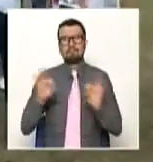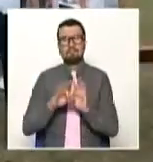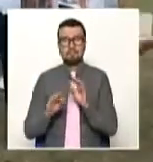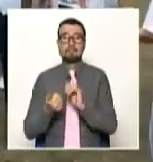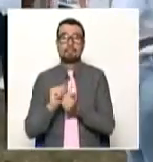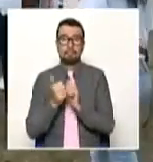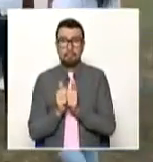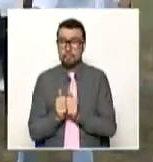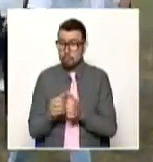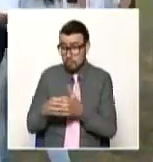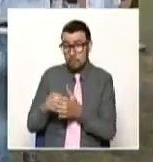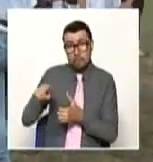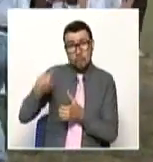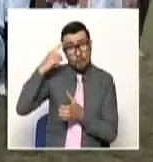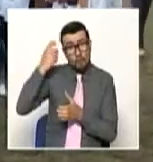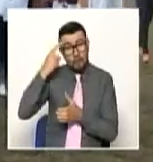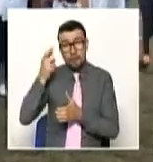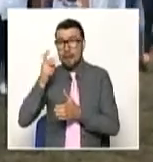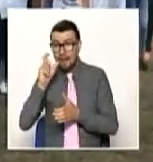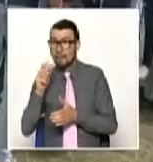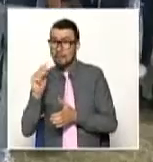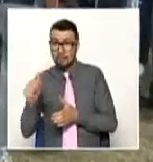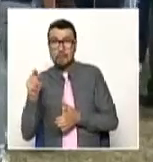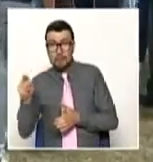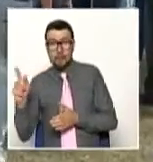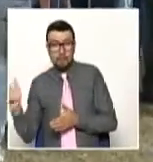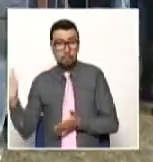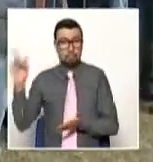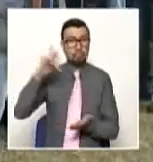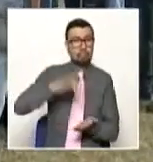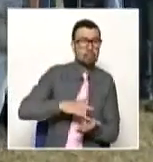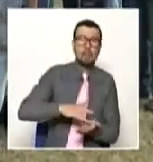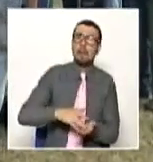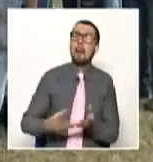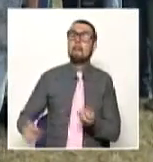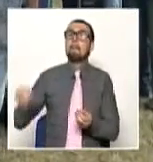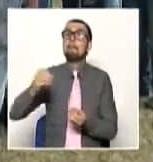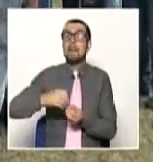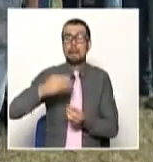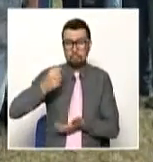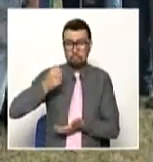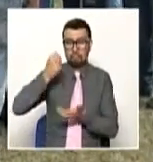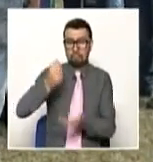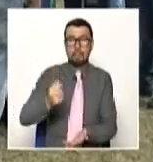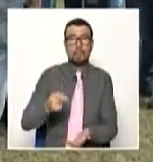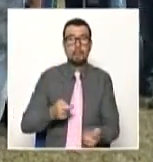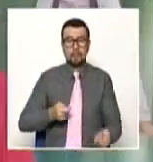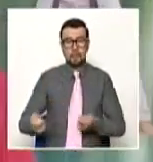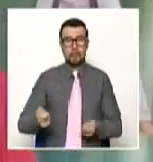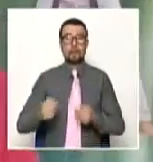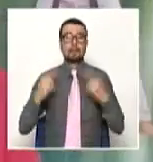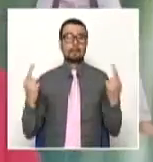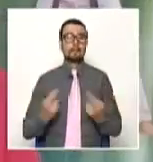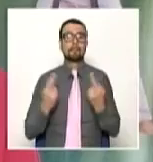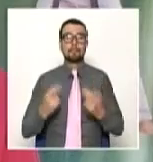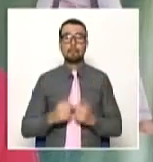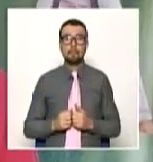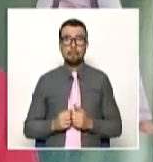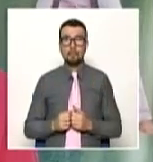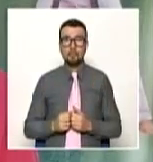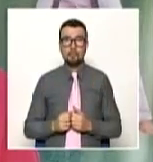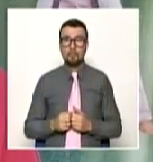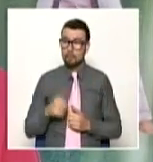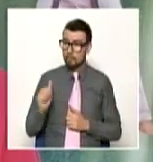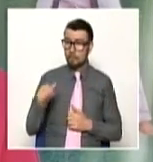por eso la Gobernación de Caldas, a través de Ricardo Gómez Giraldo, gobernador, ha aumentado el presupuesto para este componente recreativo. Por orientación de